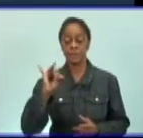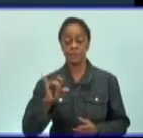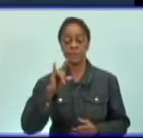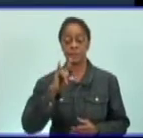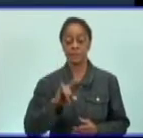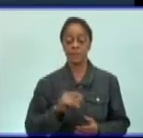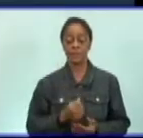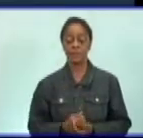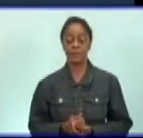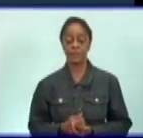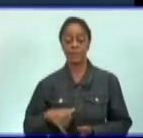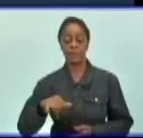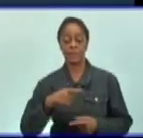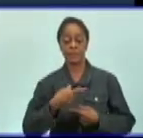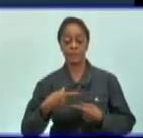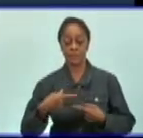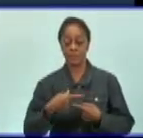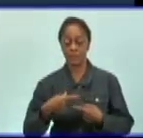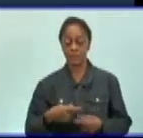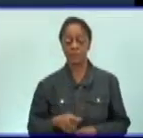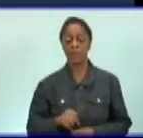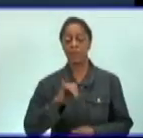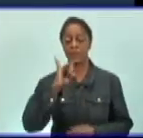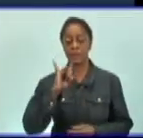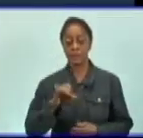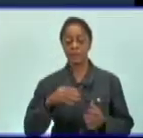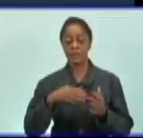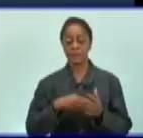1.379, que es igual a